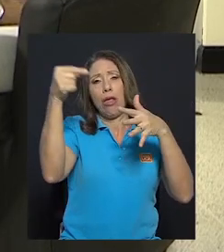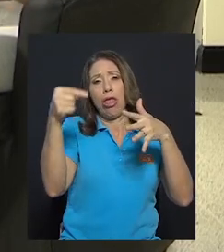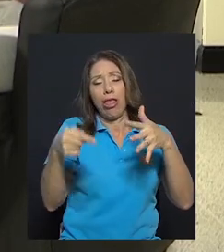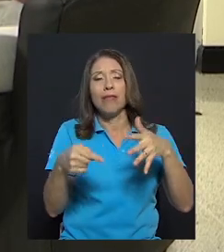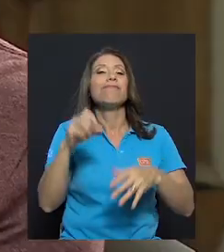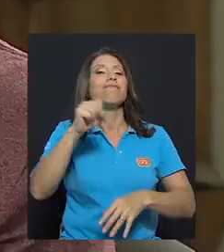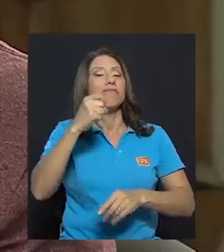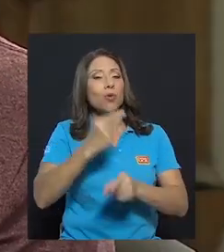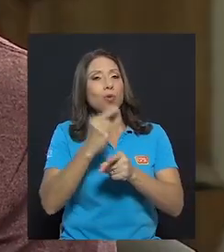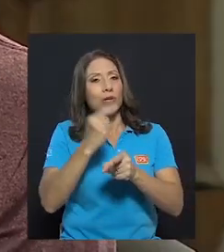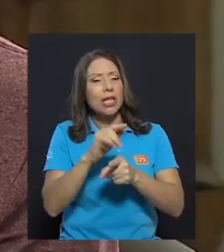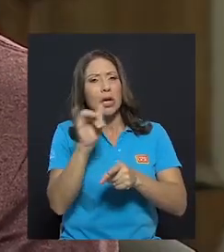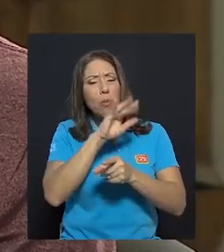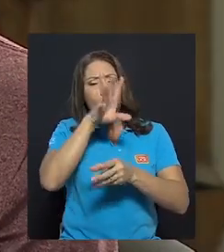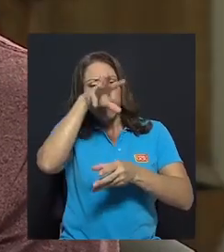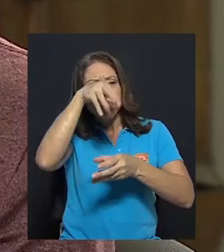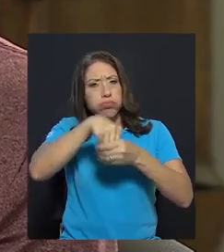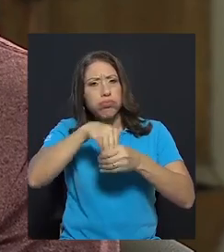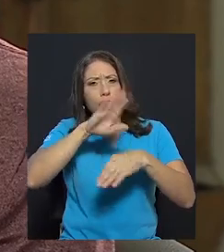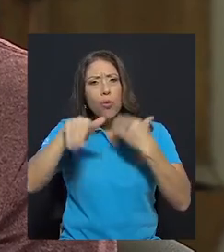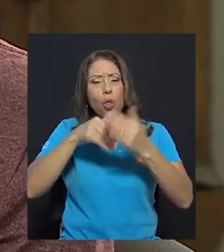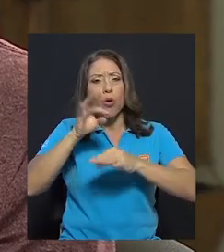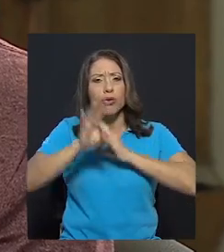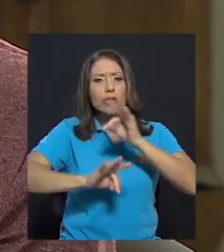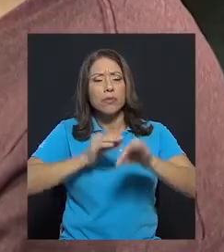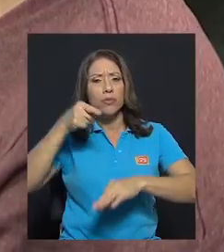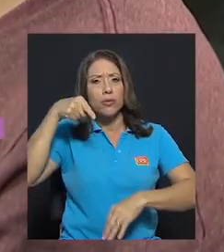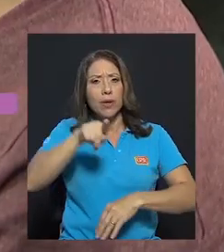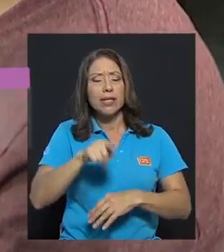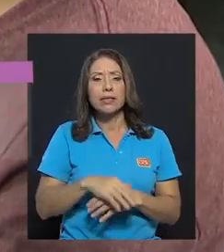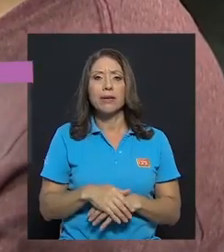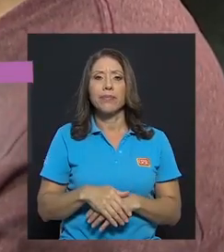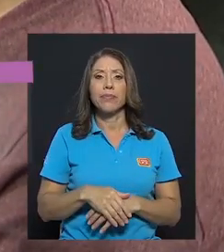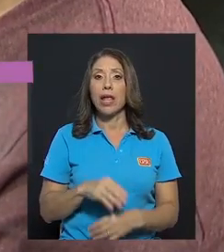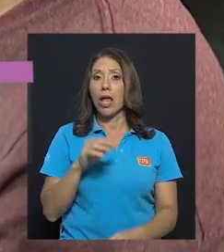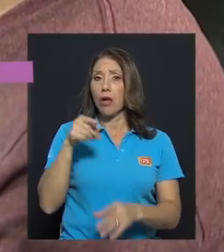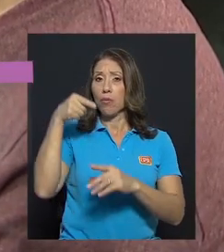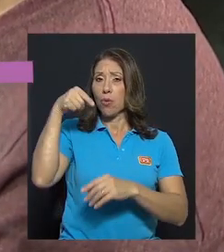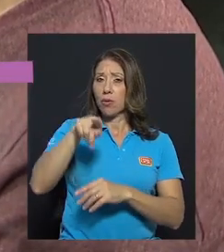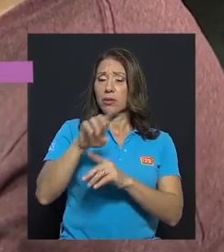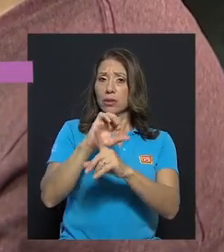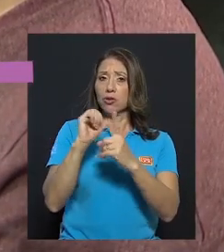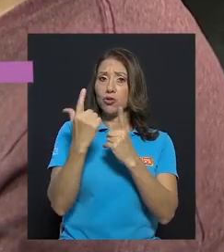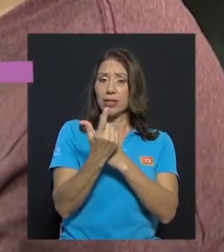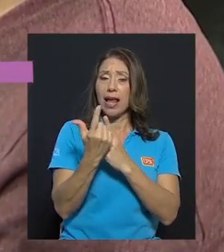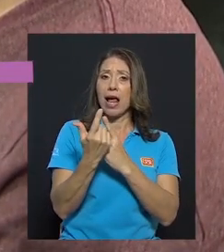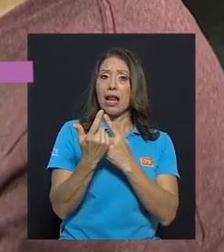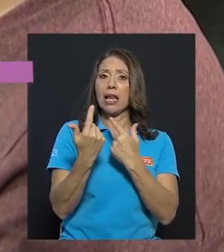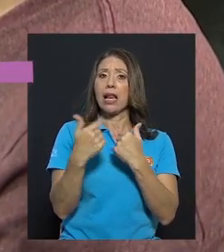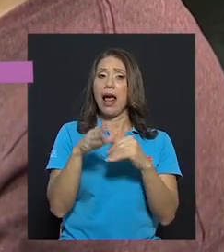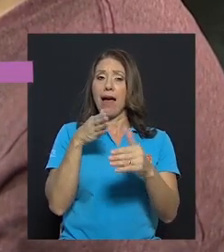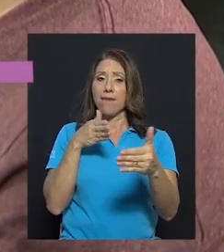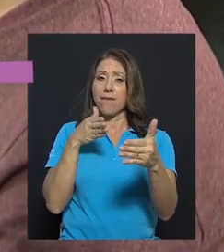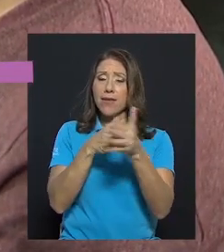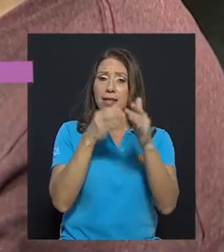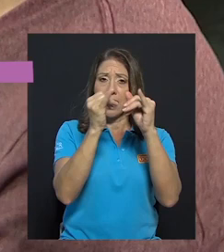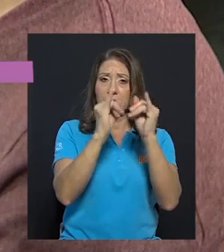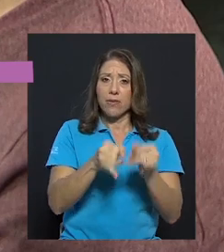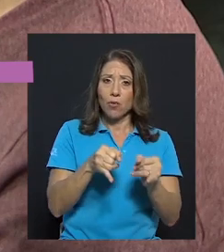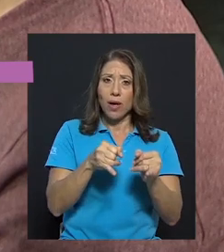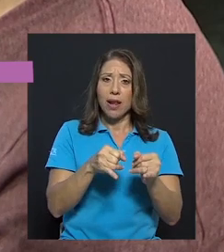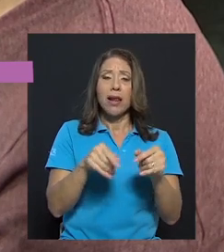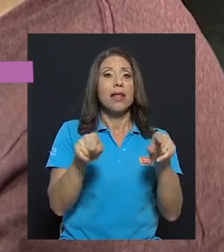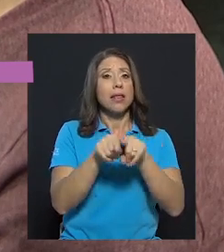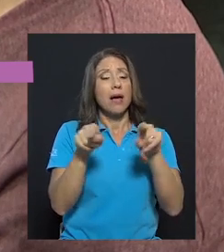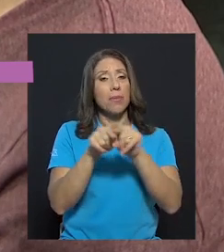Es correcto, es como la sombrilla que abarca todos los tipos de violencia. Entiendo. Andy, ¿la violencia social nos afecta de manera individual tanto